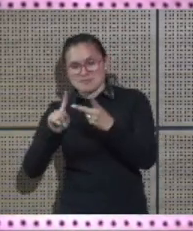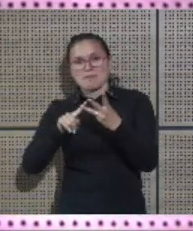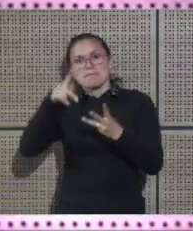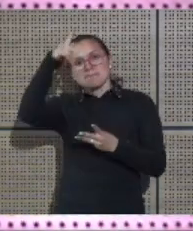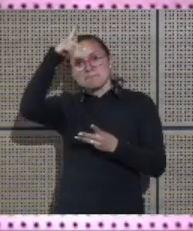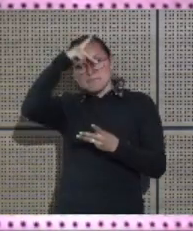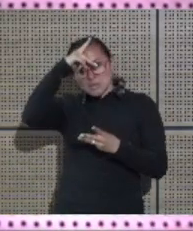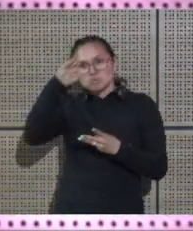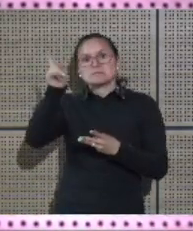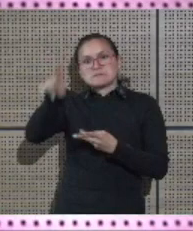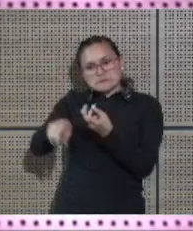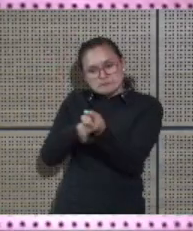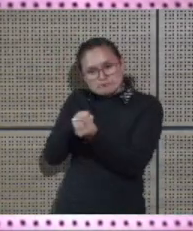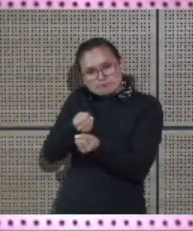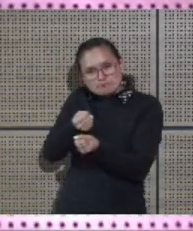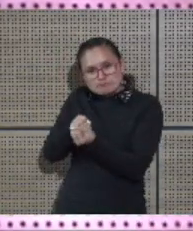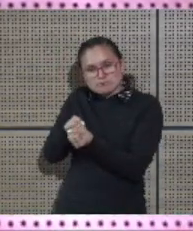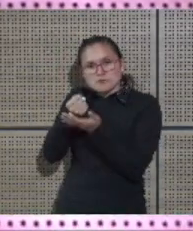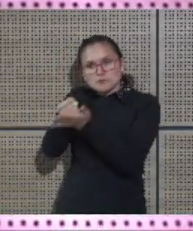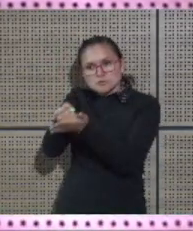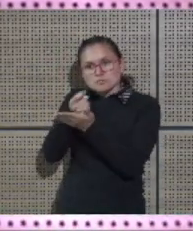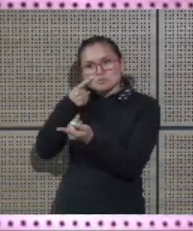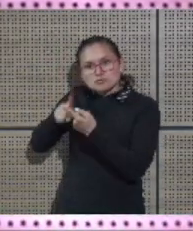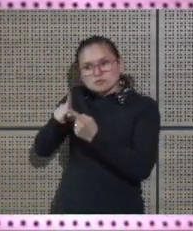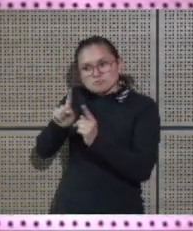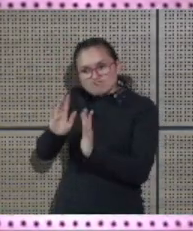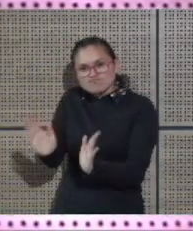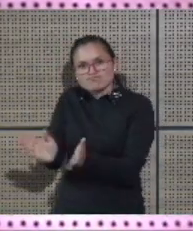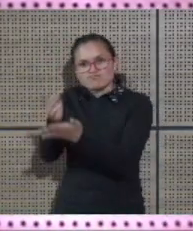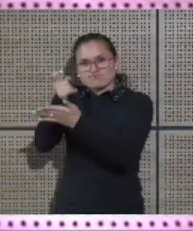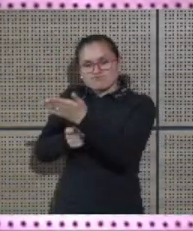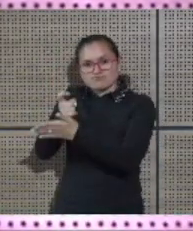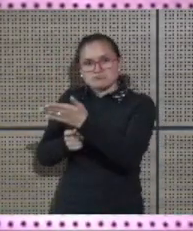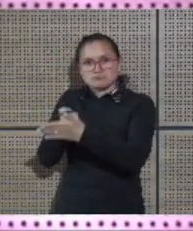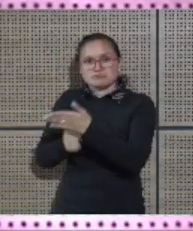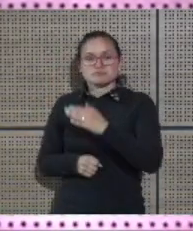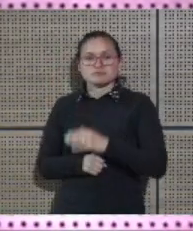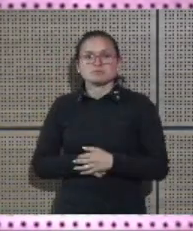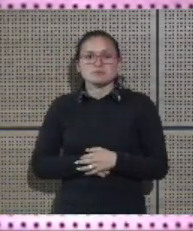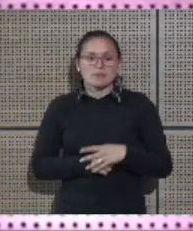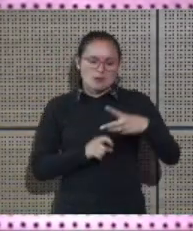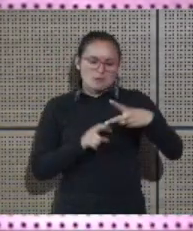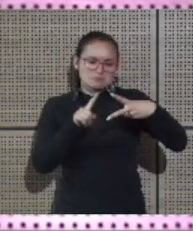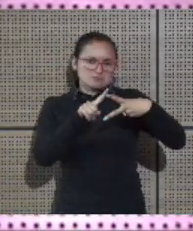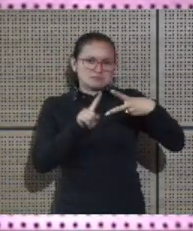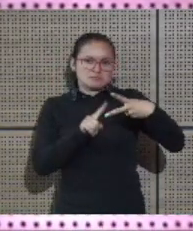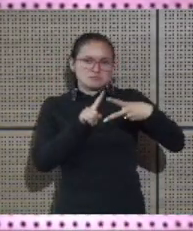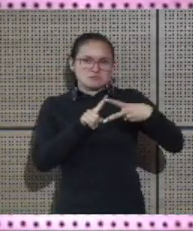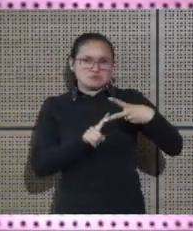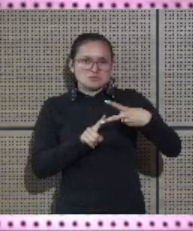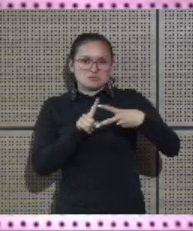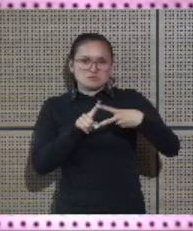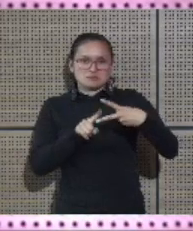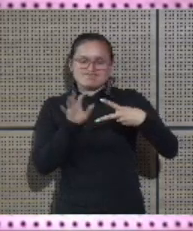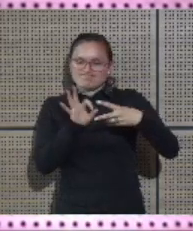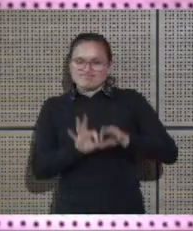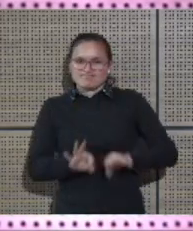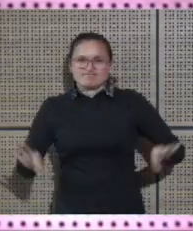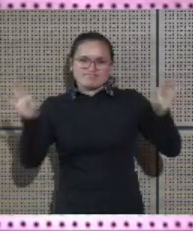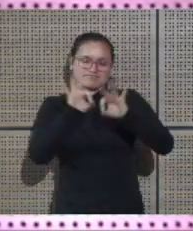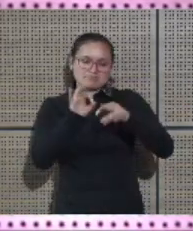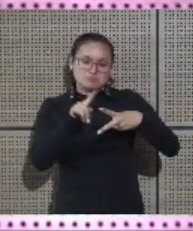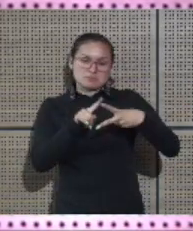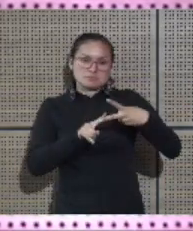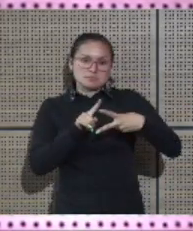Perú. Y básicamente son dos cosas, es mucho más complejo que esto naturalmente, pero son dos cosas importantes tal vez las